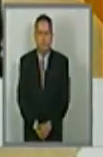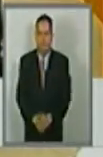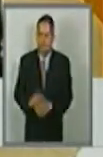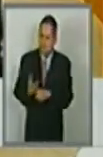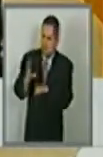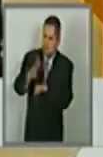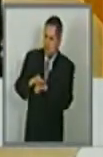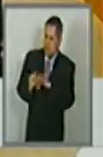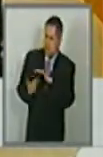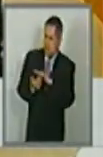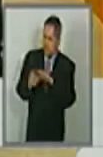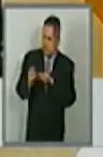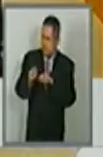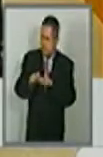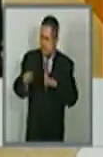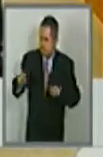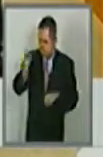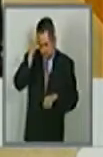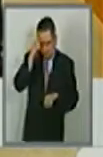convenio de la mesa directiva.